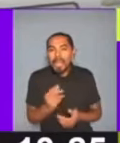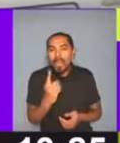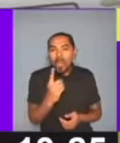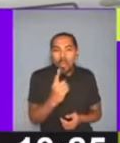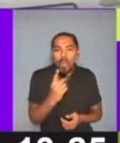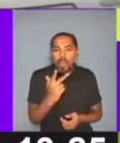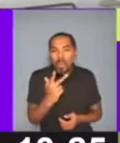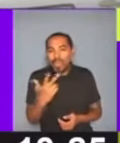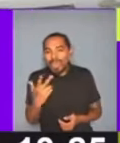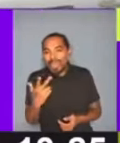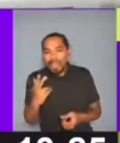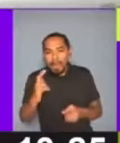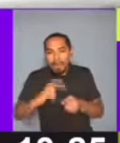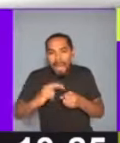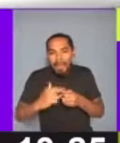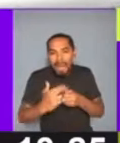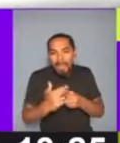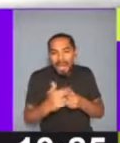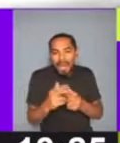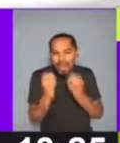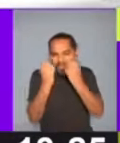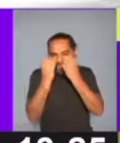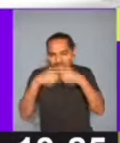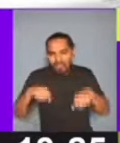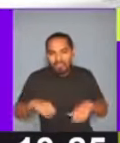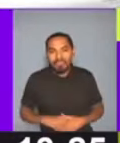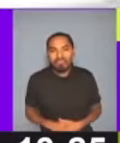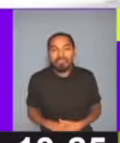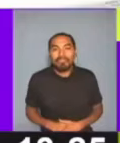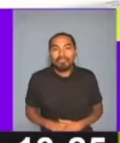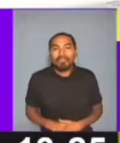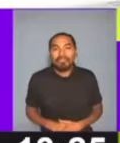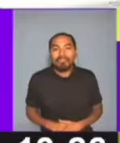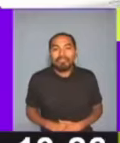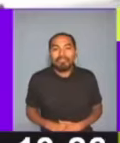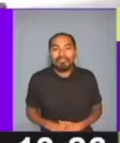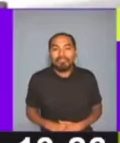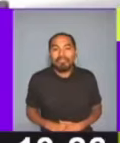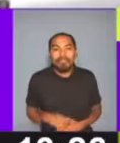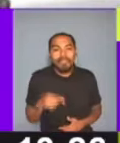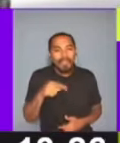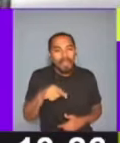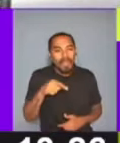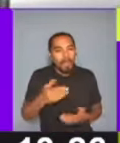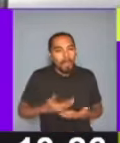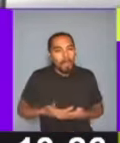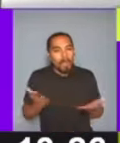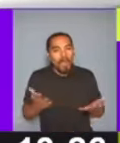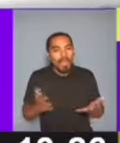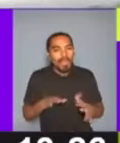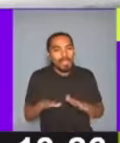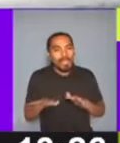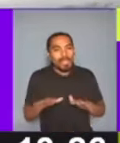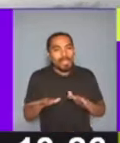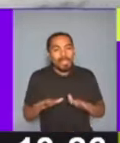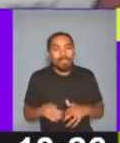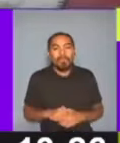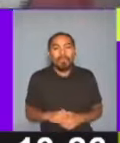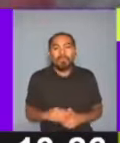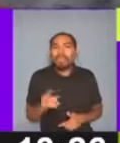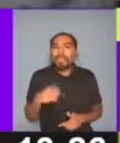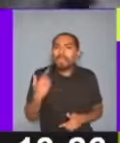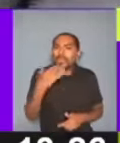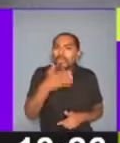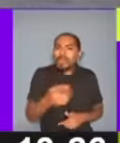te decíamos, o zonas alejadas del sur de la ciudad de San Salvador de Jujuy. Este es el panorama. Nosotros consultamos